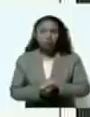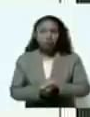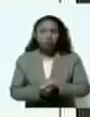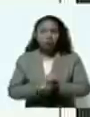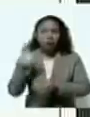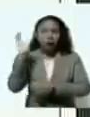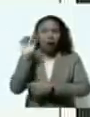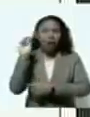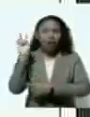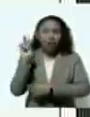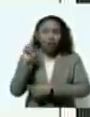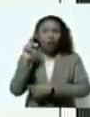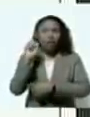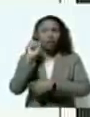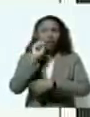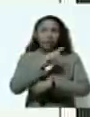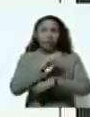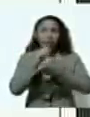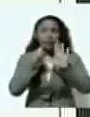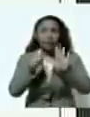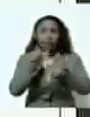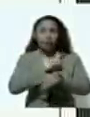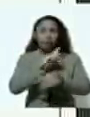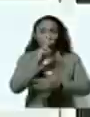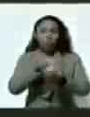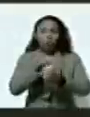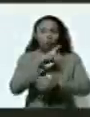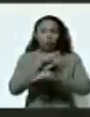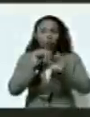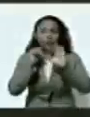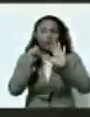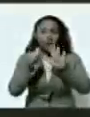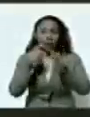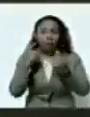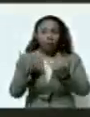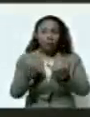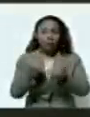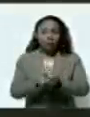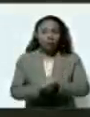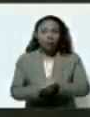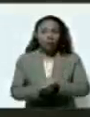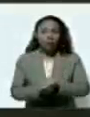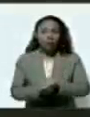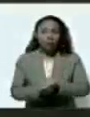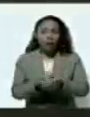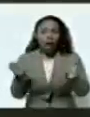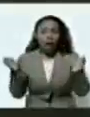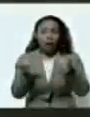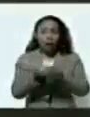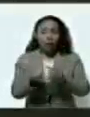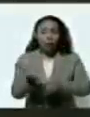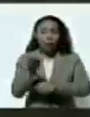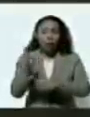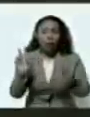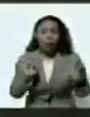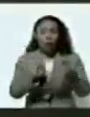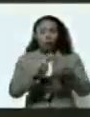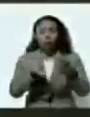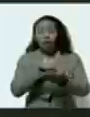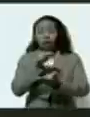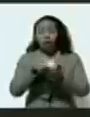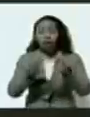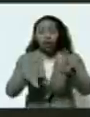Caracas, Venezuela, 16 de enero de 2016, presente. En reunión ordinaria del Encuentro Nacional